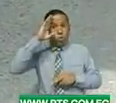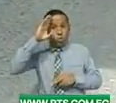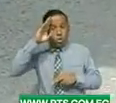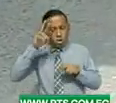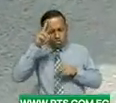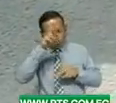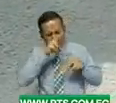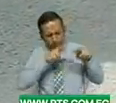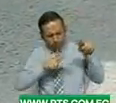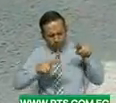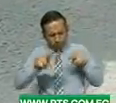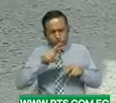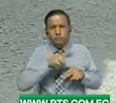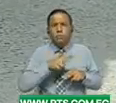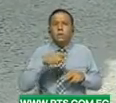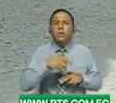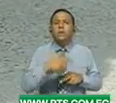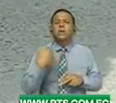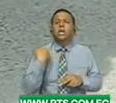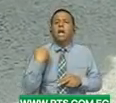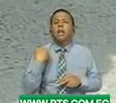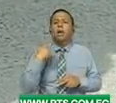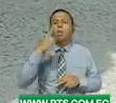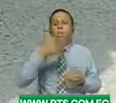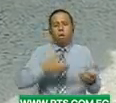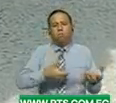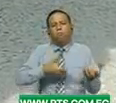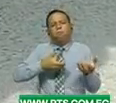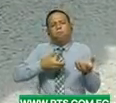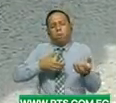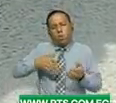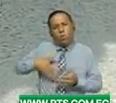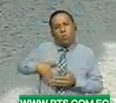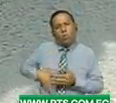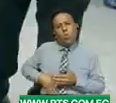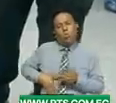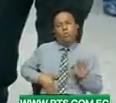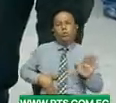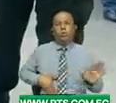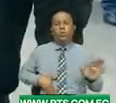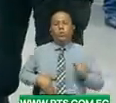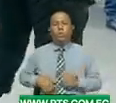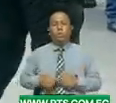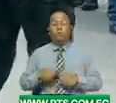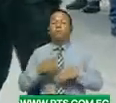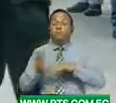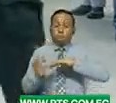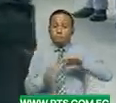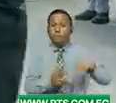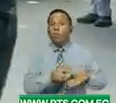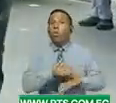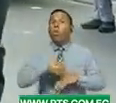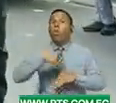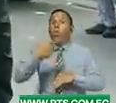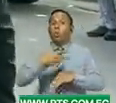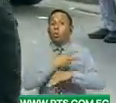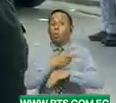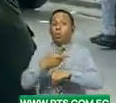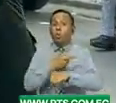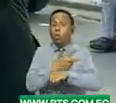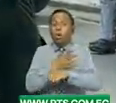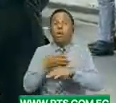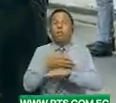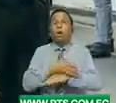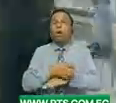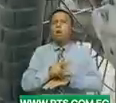halló una alimentadora con munición que portaba el fallecido en el bolsillo del pantalón. 2 horas después se reportaba el tercer asesinato